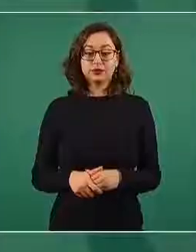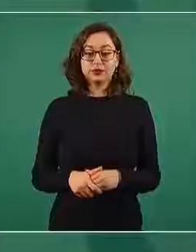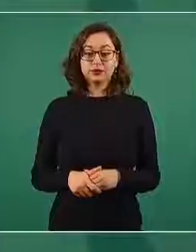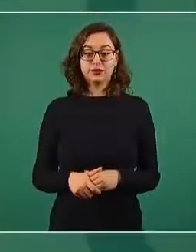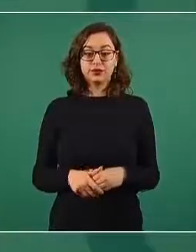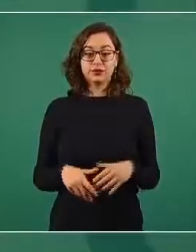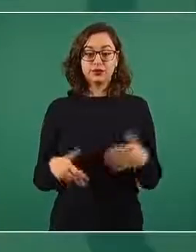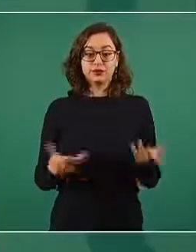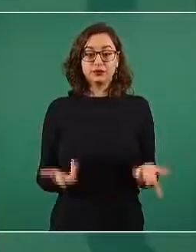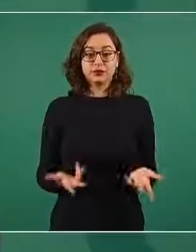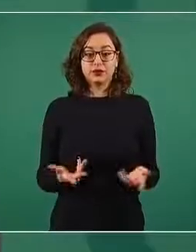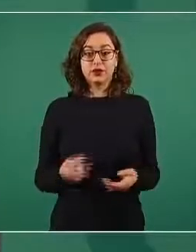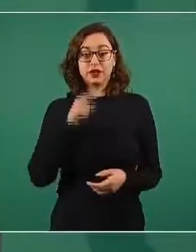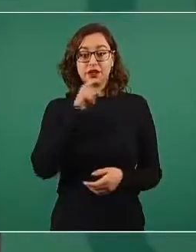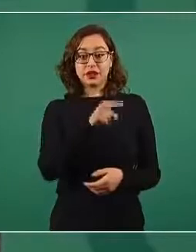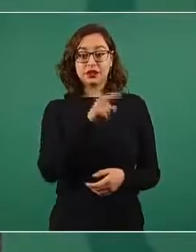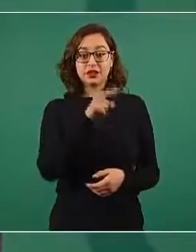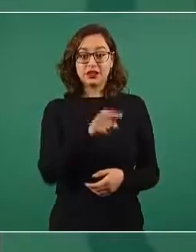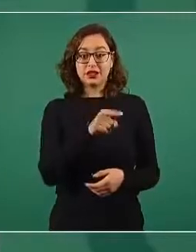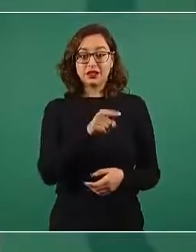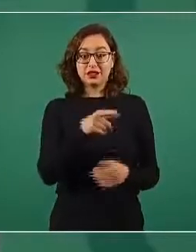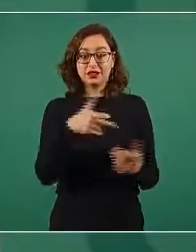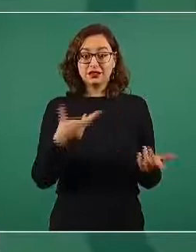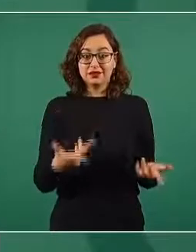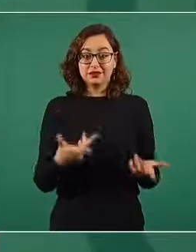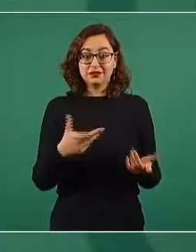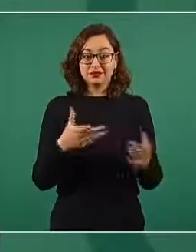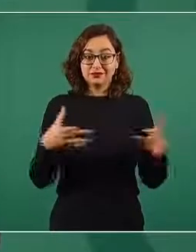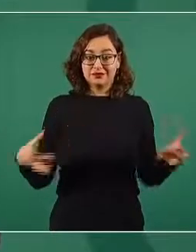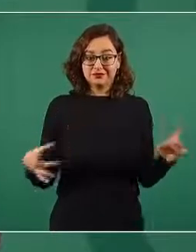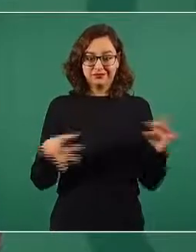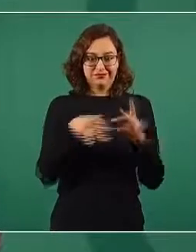que Terrazas no era de Chihuahua, sino Chihuahua de Terrazas.